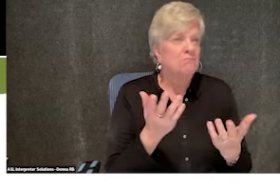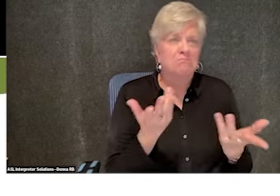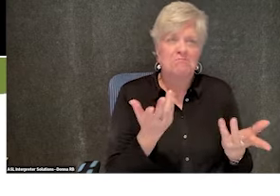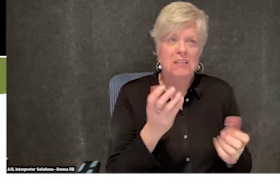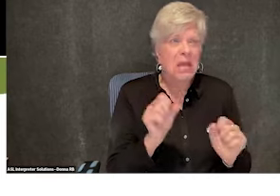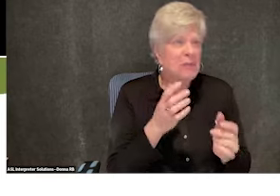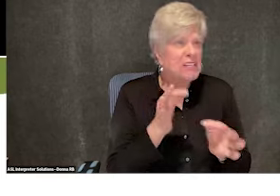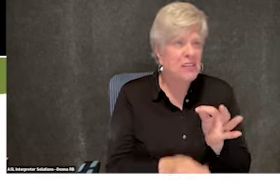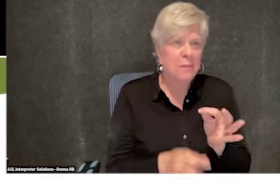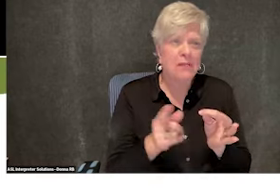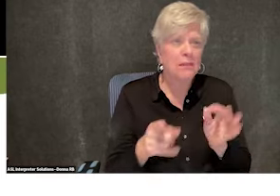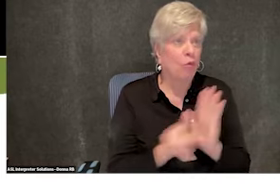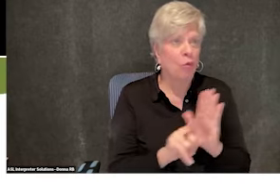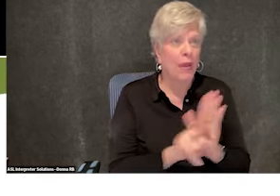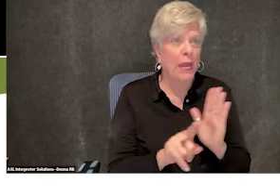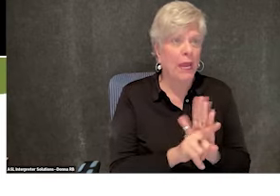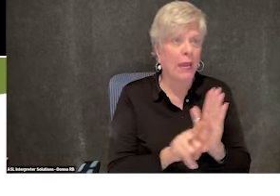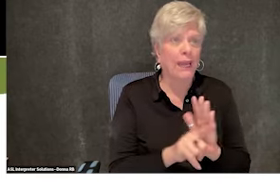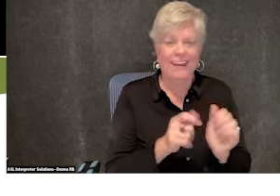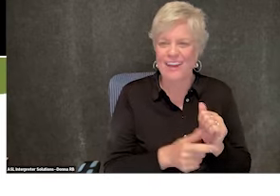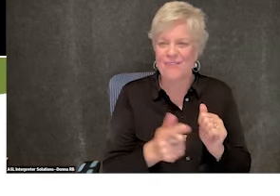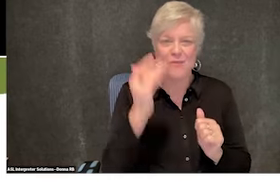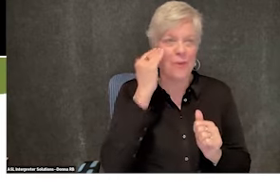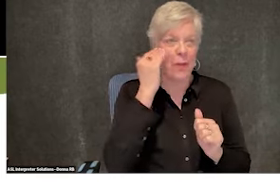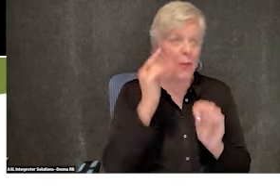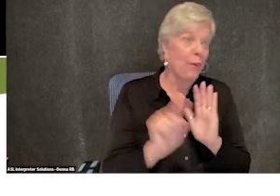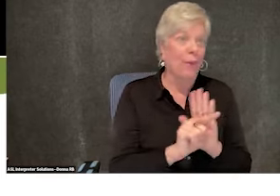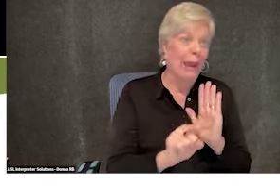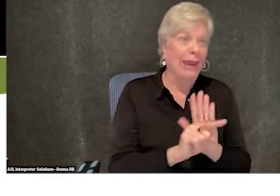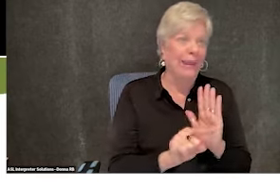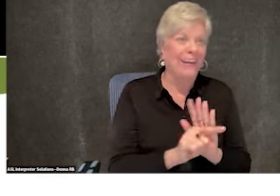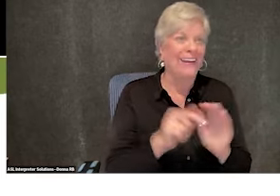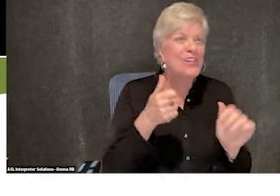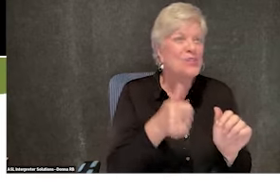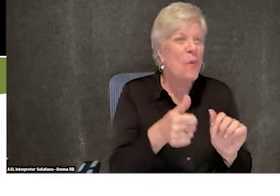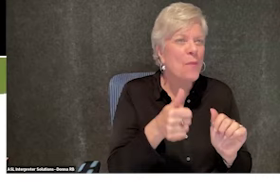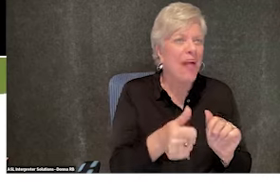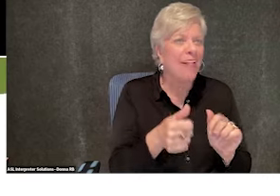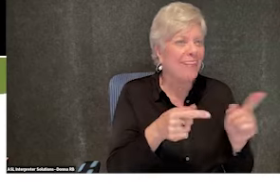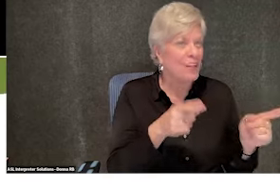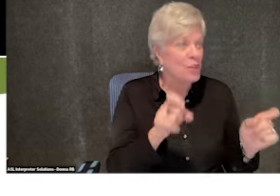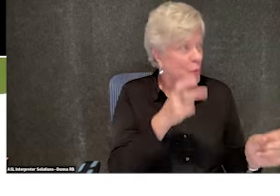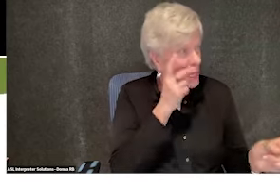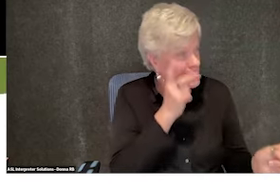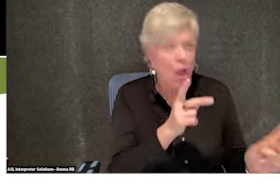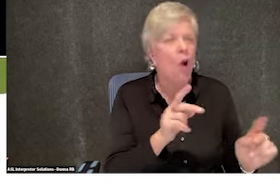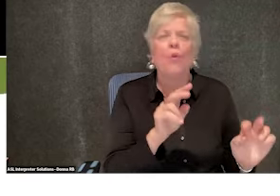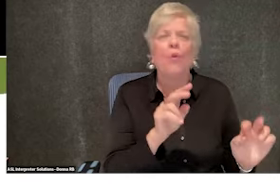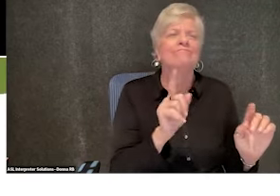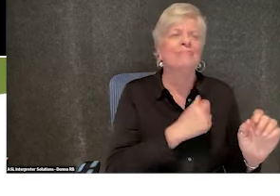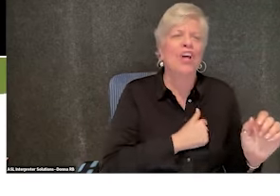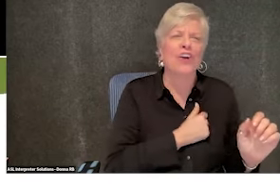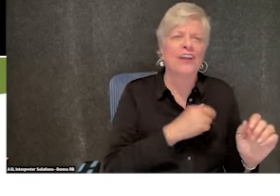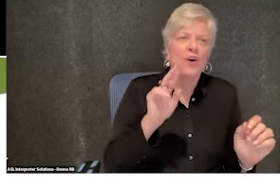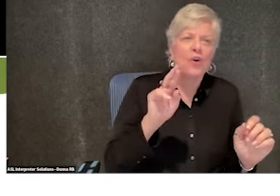puerta antes de abrir la puerta. Se llama Ring. También celular, es algo que ayuda a Will. ¿Usted